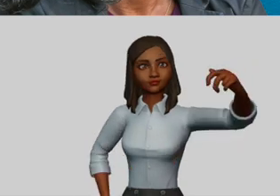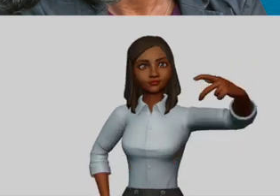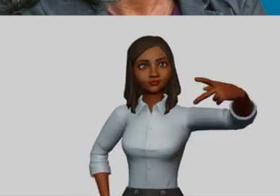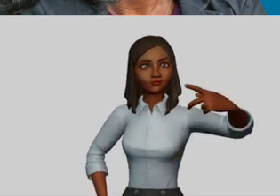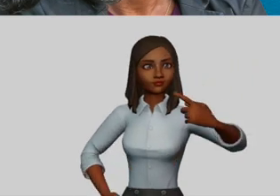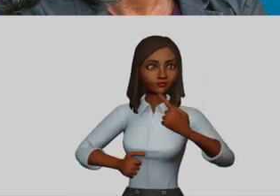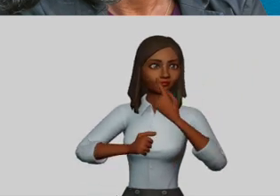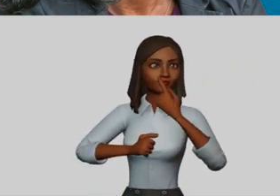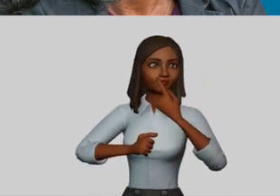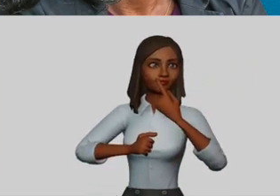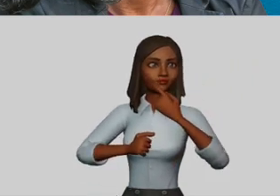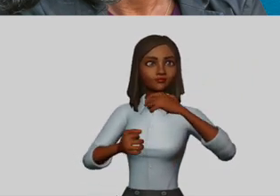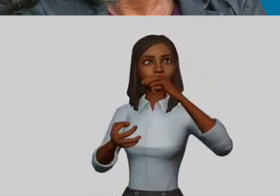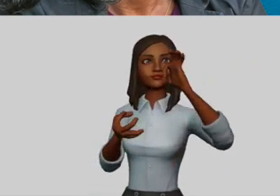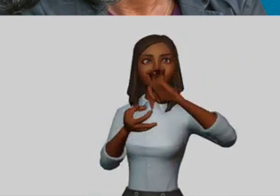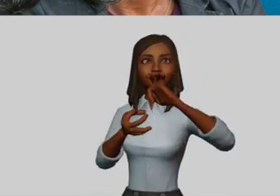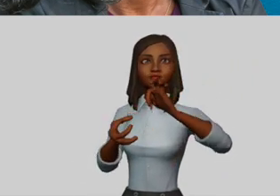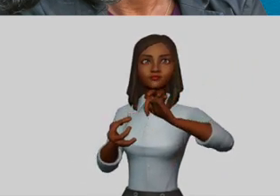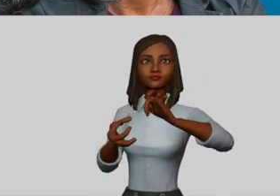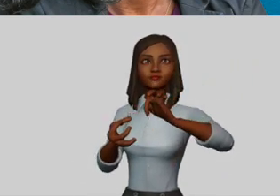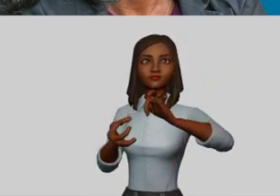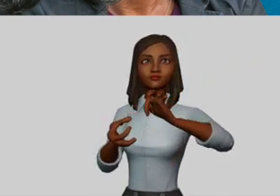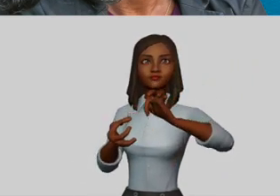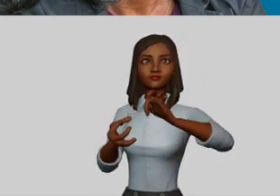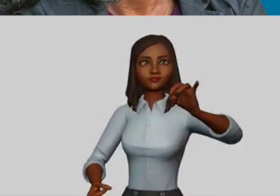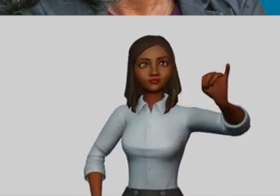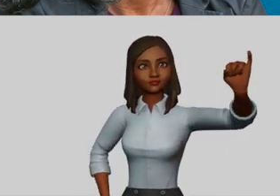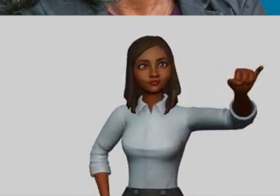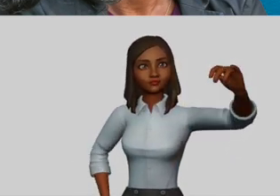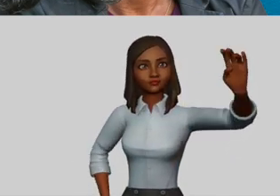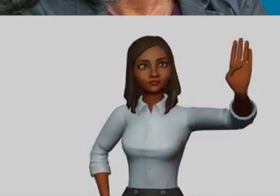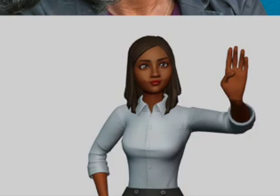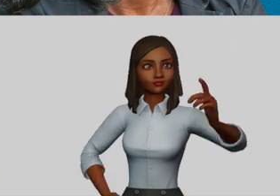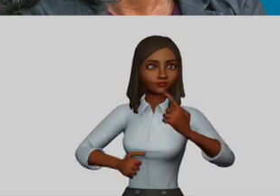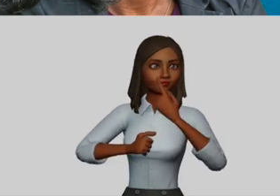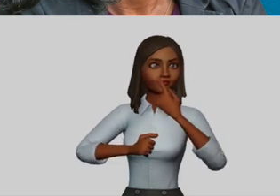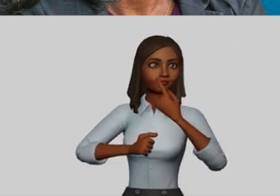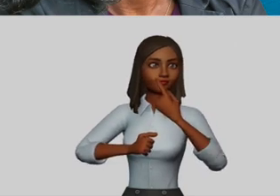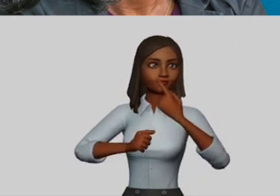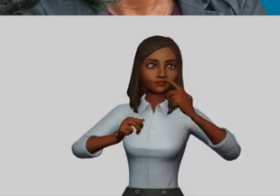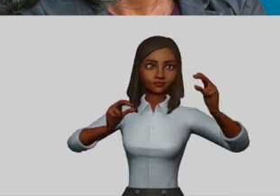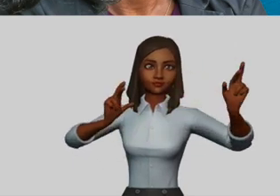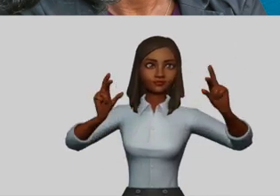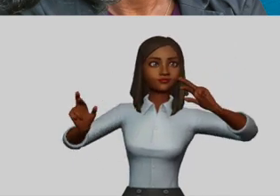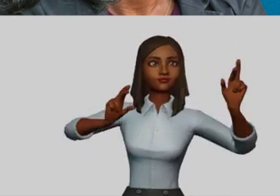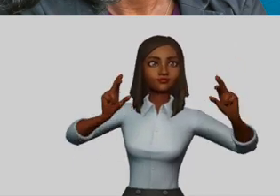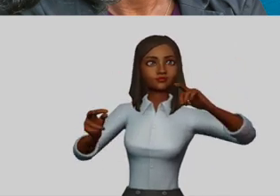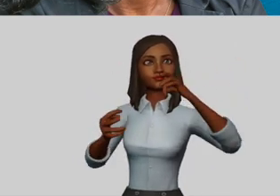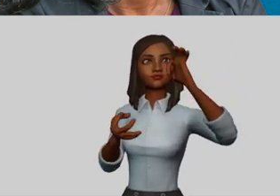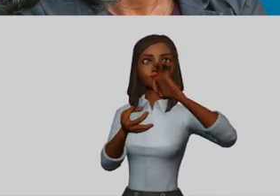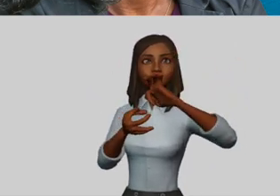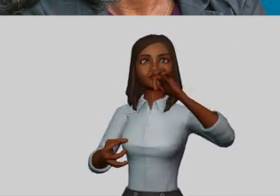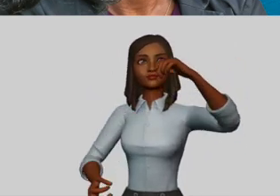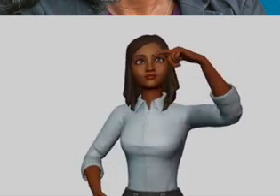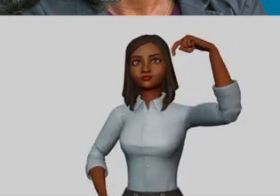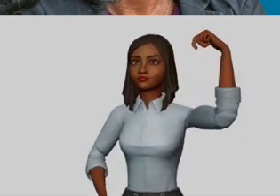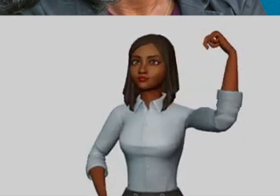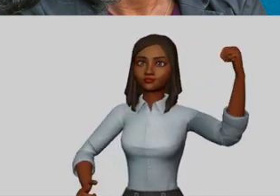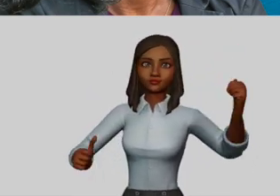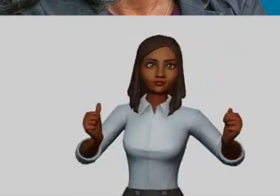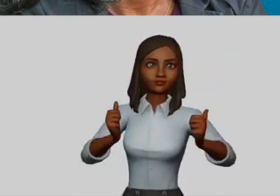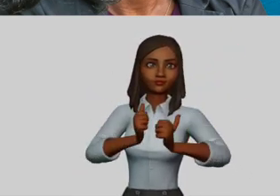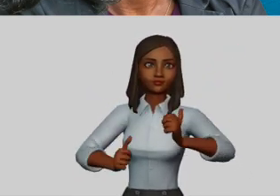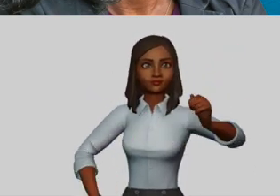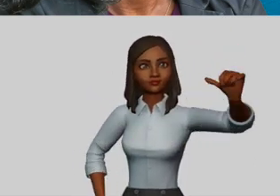plataforma de Google. Y también nos dan, ellos hicieron muchísimo tipo de marketing con nosotros, en el sentido de que nos hicieron